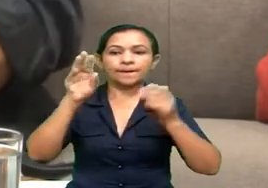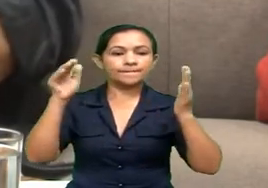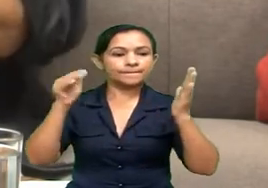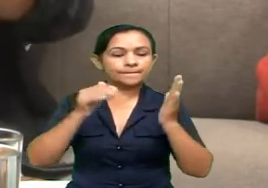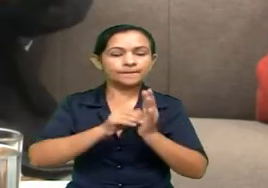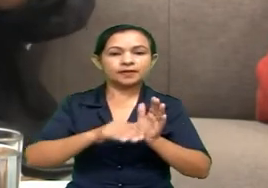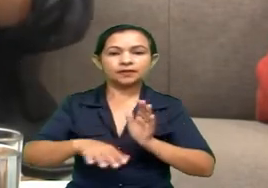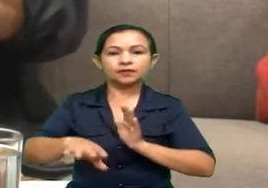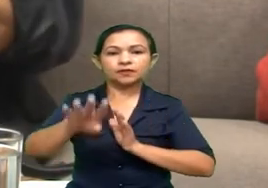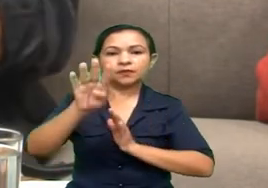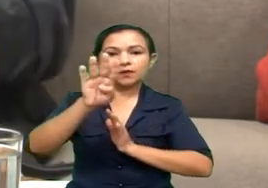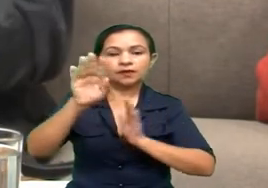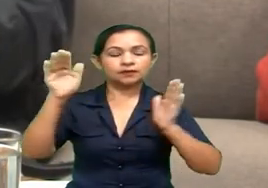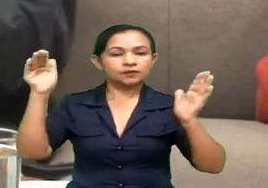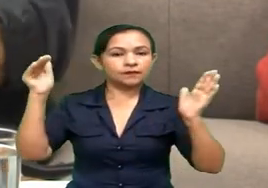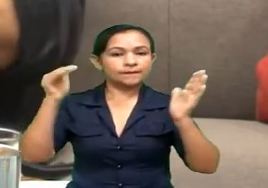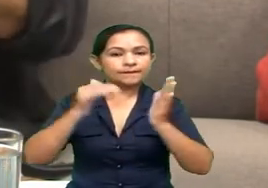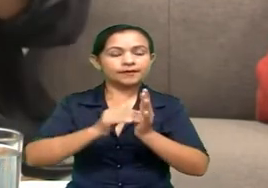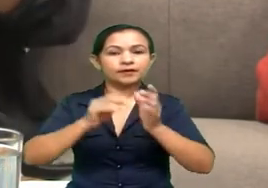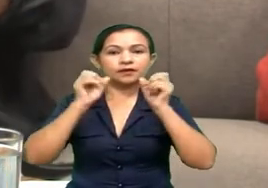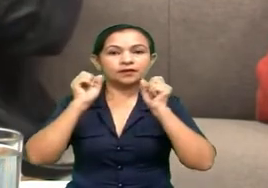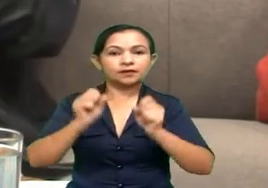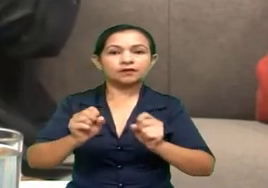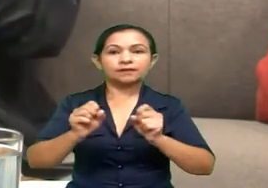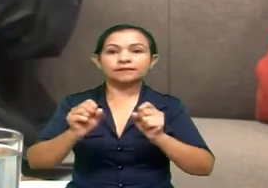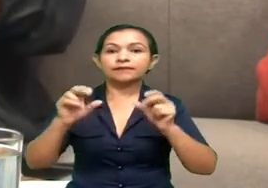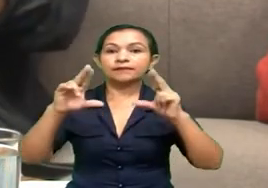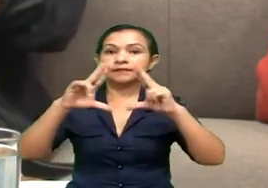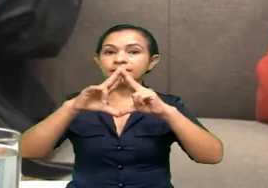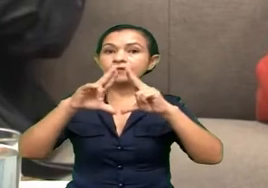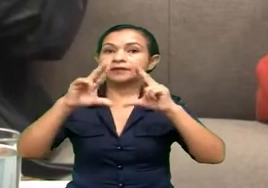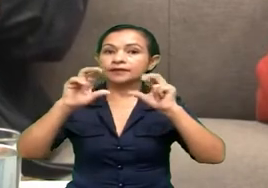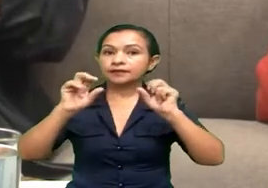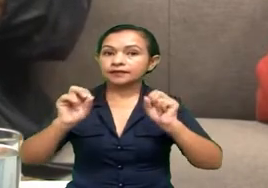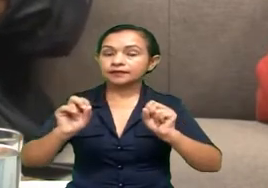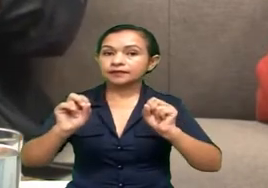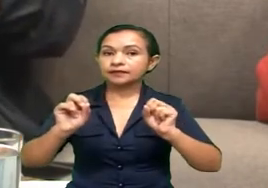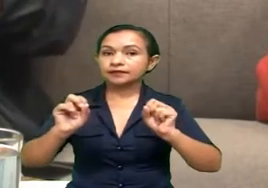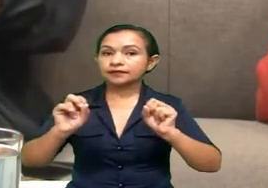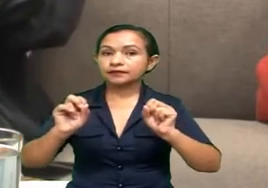hombres, que para esa época era una barbaridad. En Nicaragua, por las